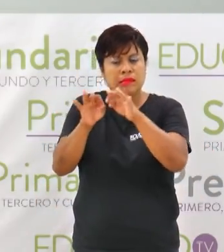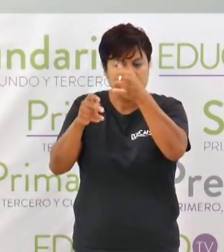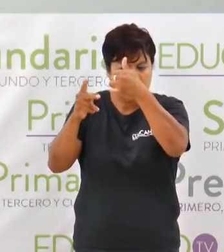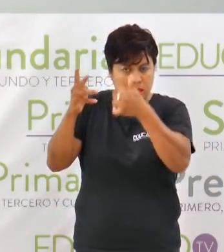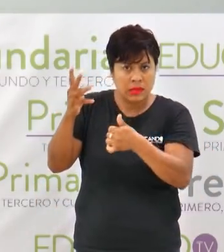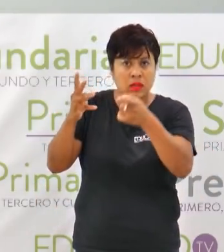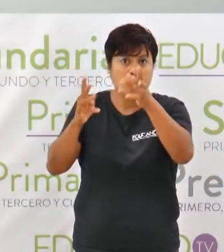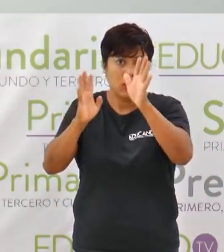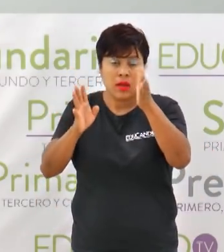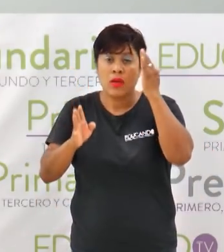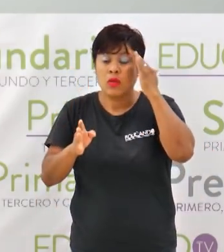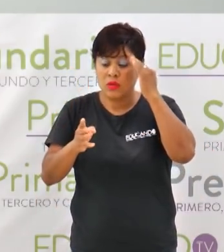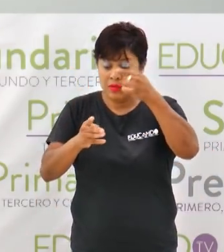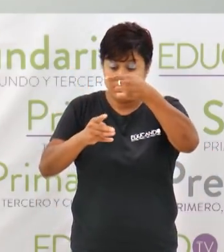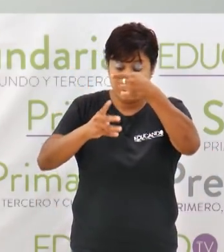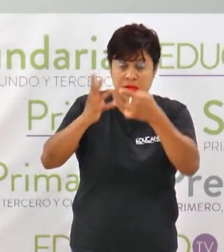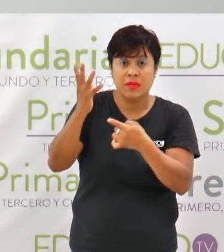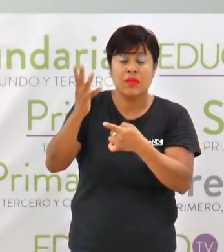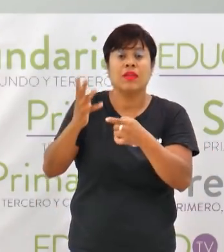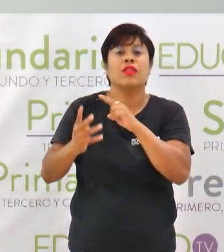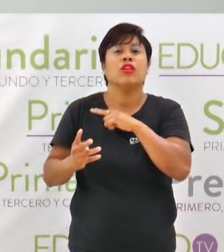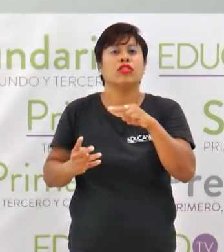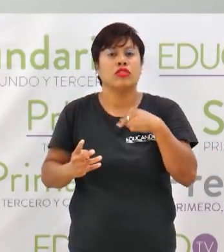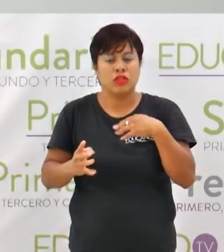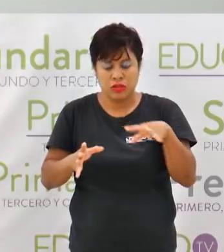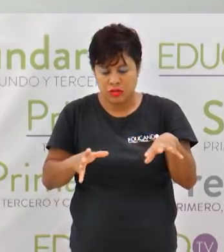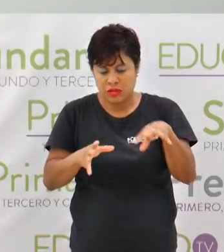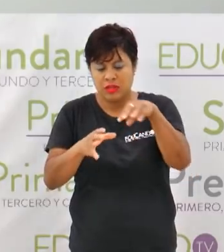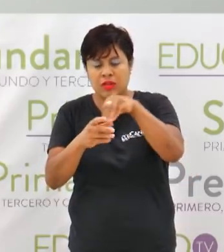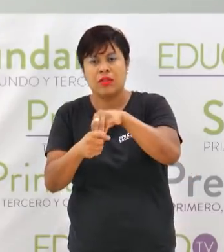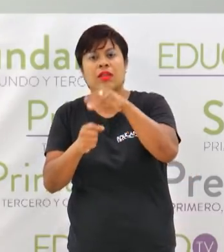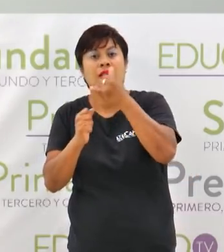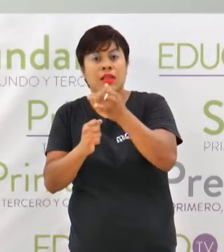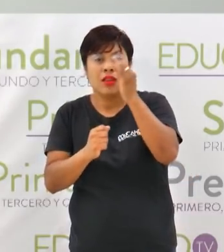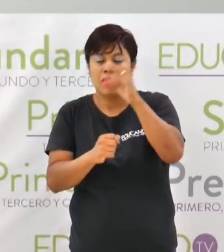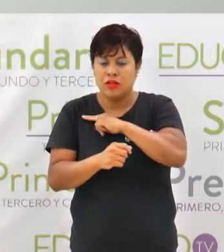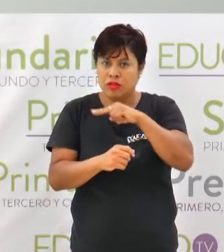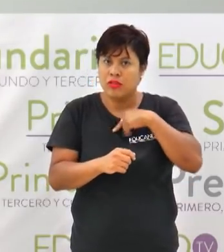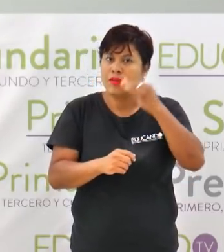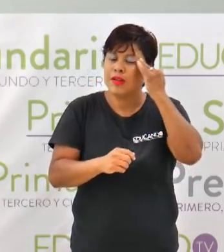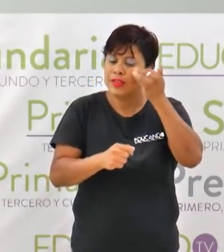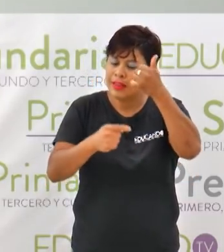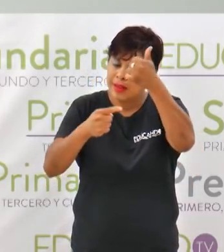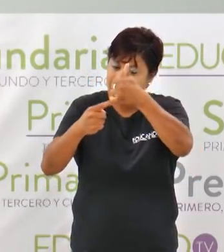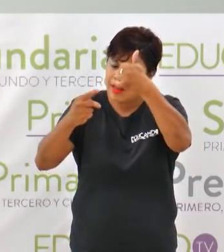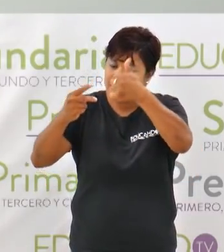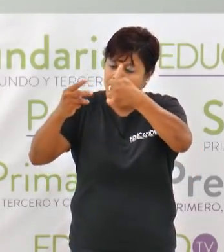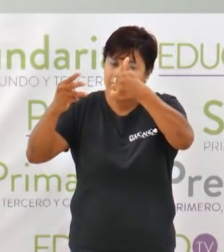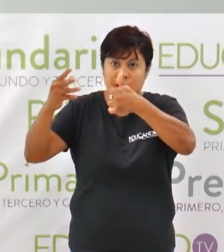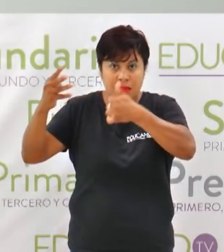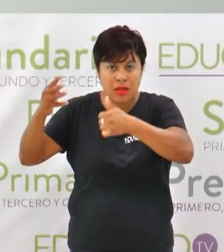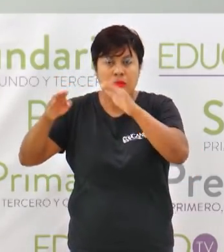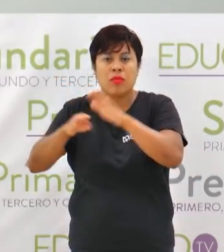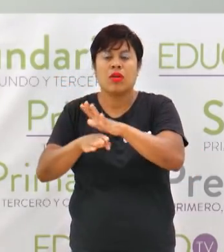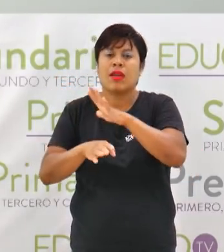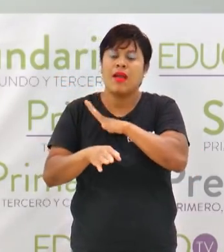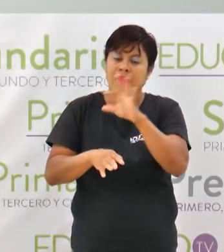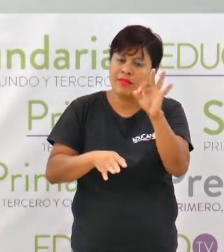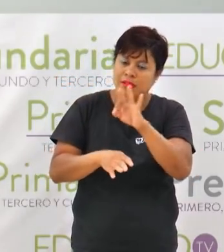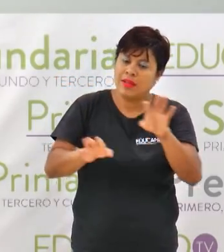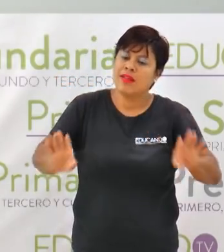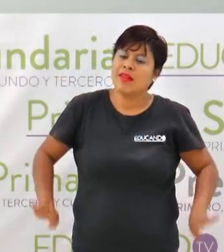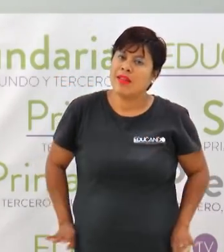estos 4 tipos de folletos los vamos a integrar y a conocer cada uno de estos porque tienen a lo